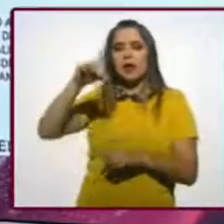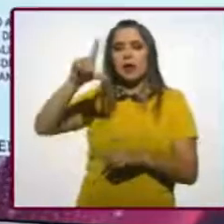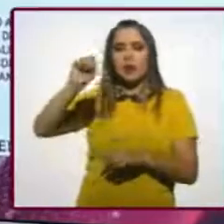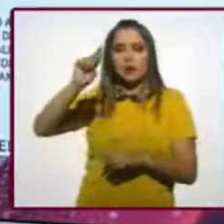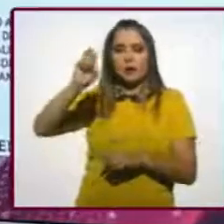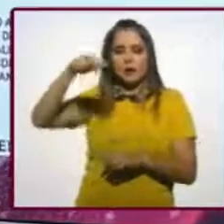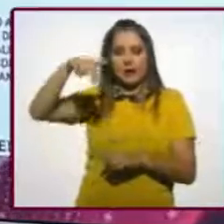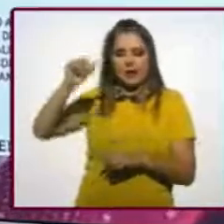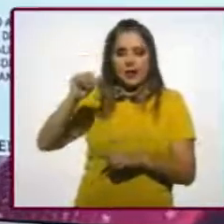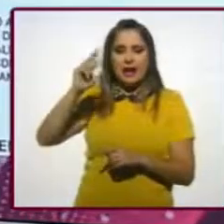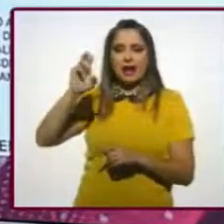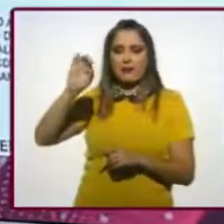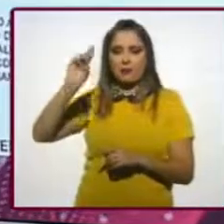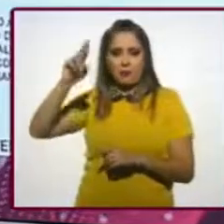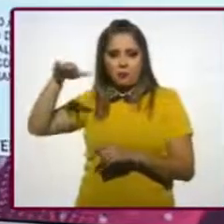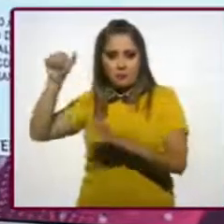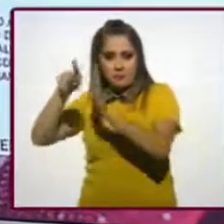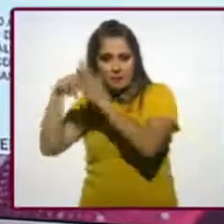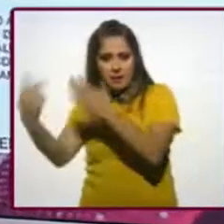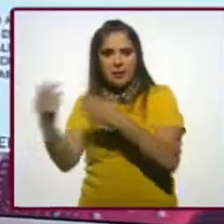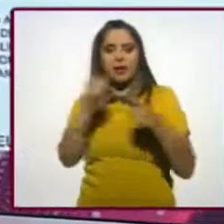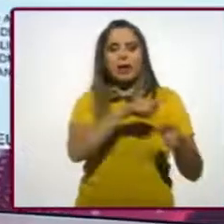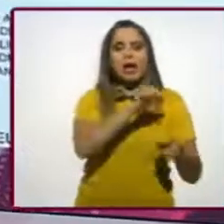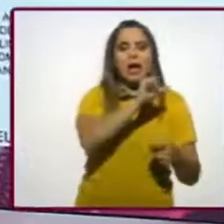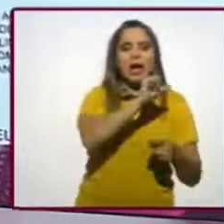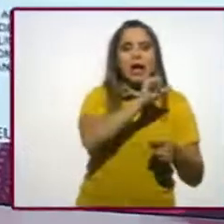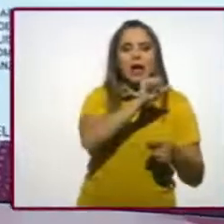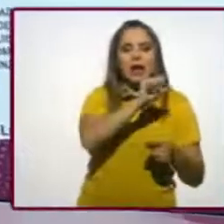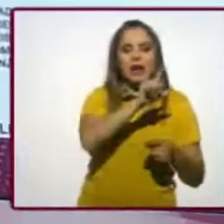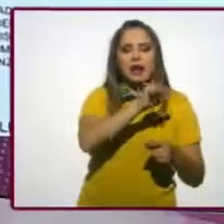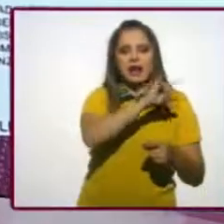Becerra en Reforma, o lo que publicó Alejandro